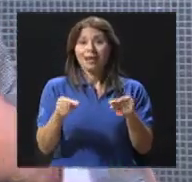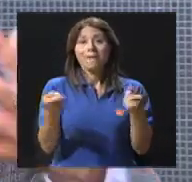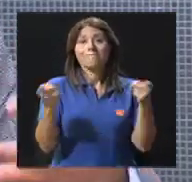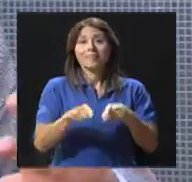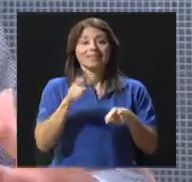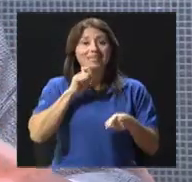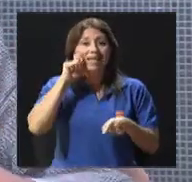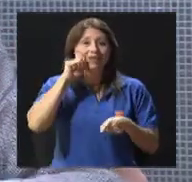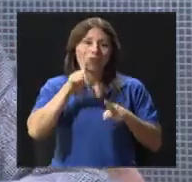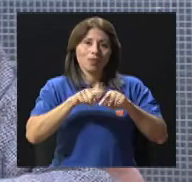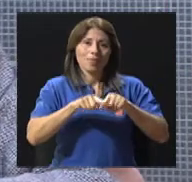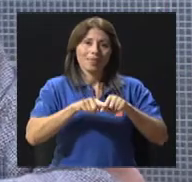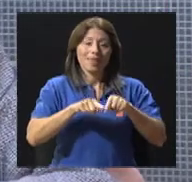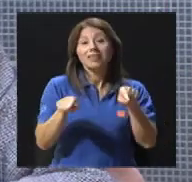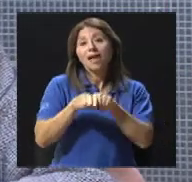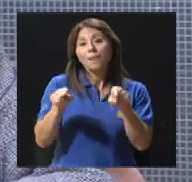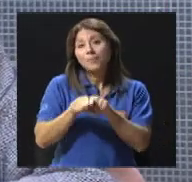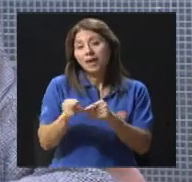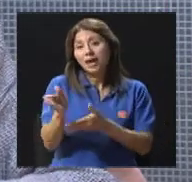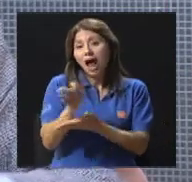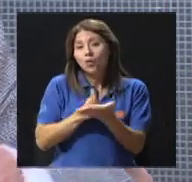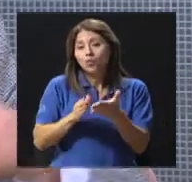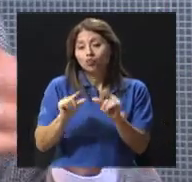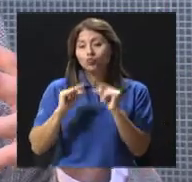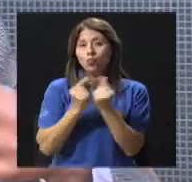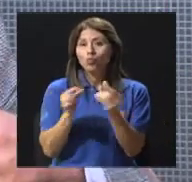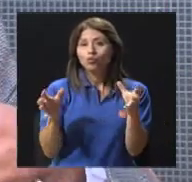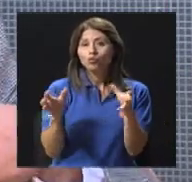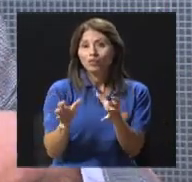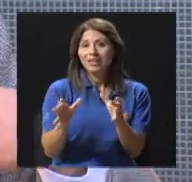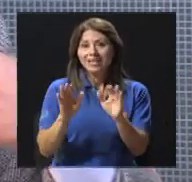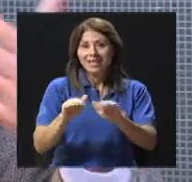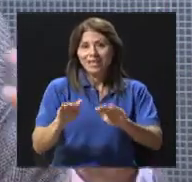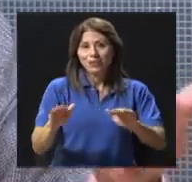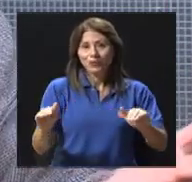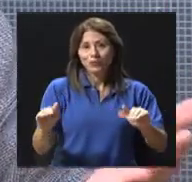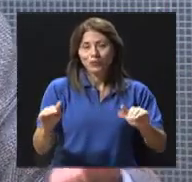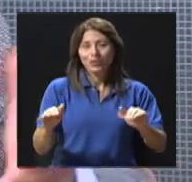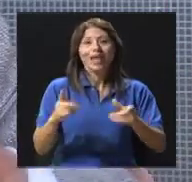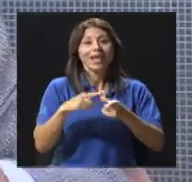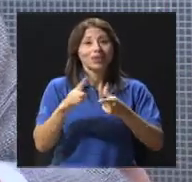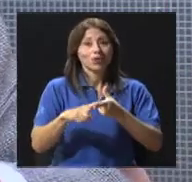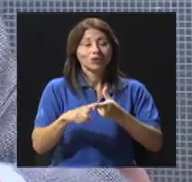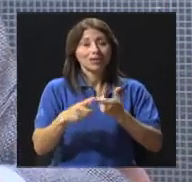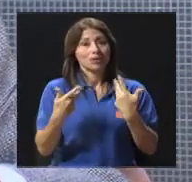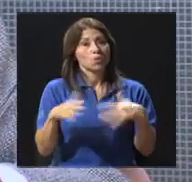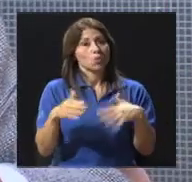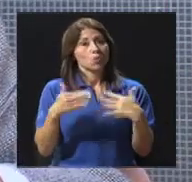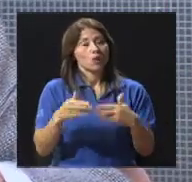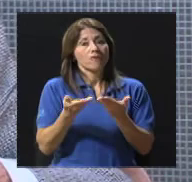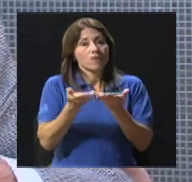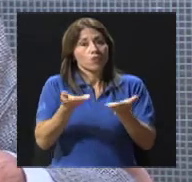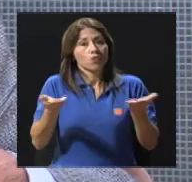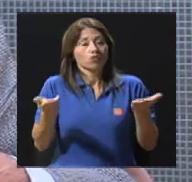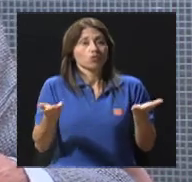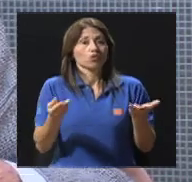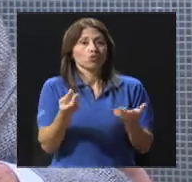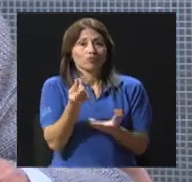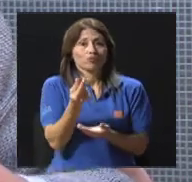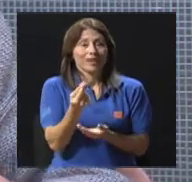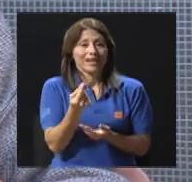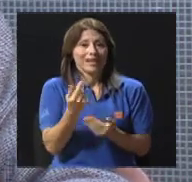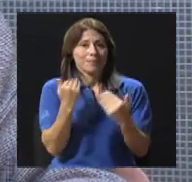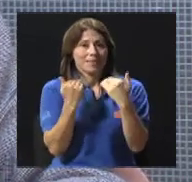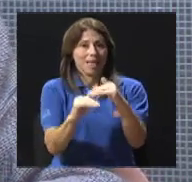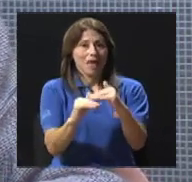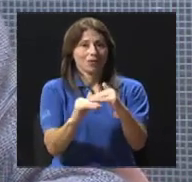Tenemos poblaciones especiales como el caso de los niños y pues lógicamente que al haber recursos limitados, al ser el cáncer una enfermedad